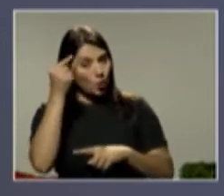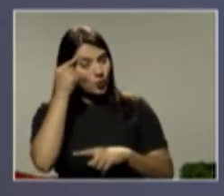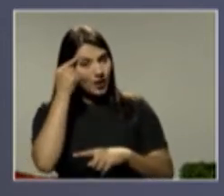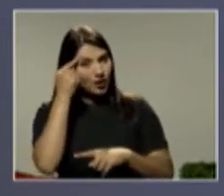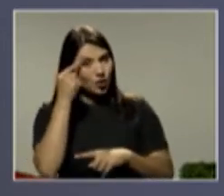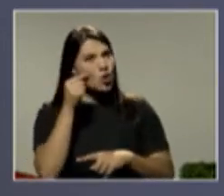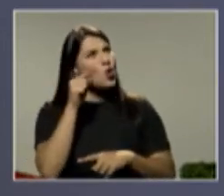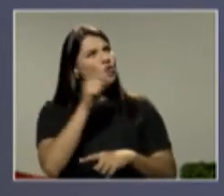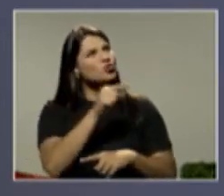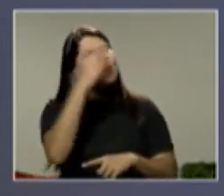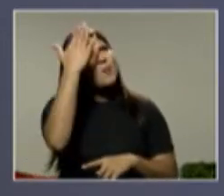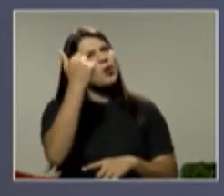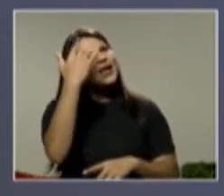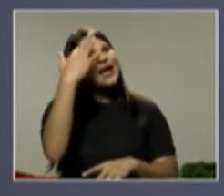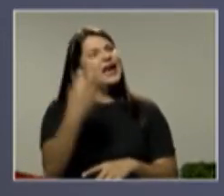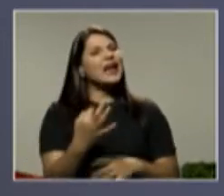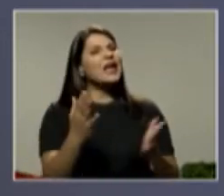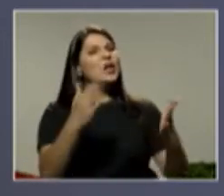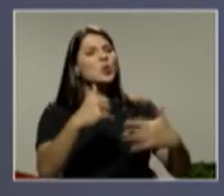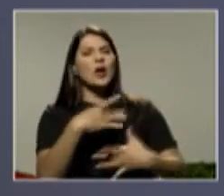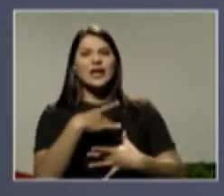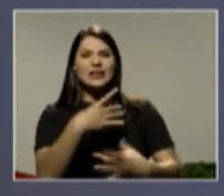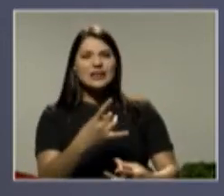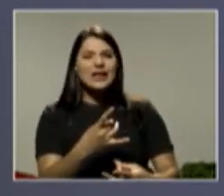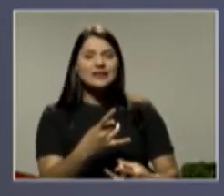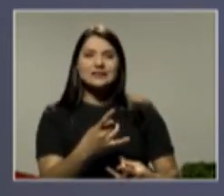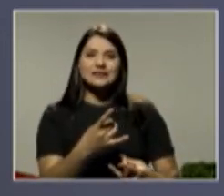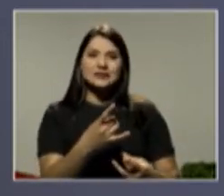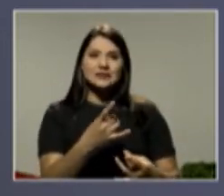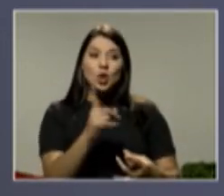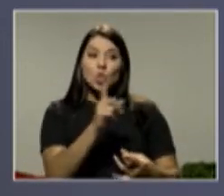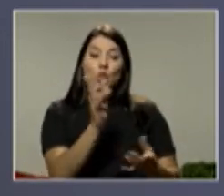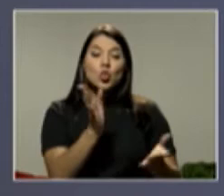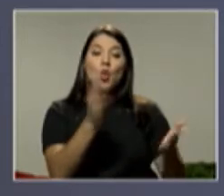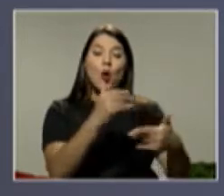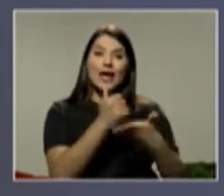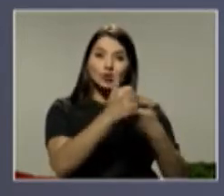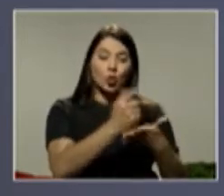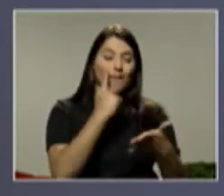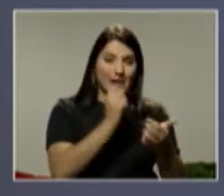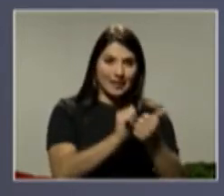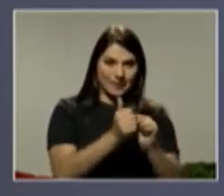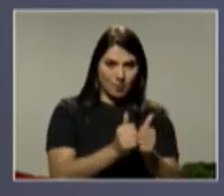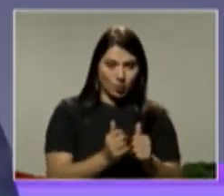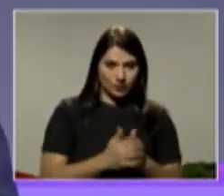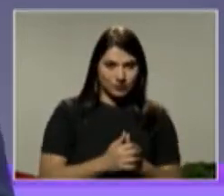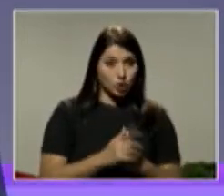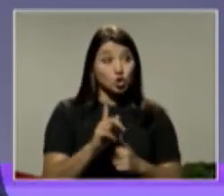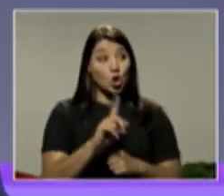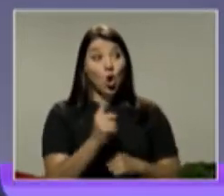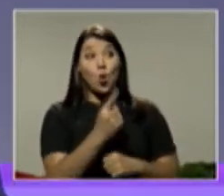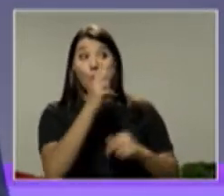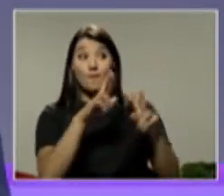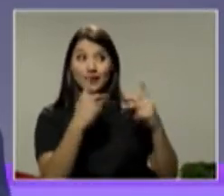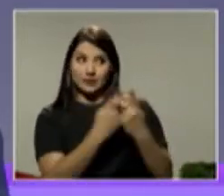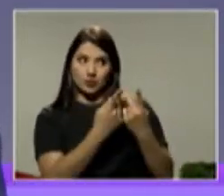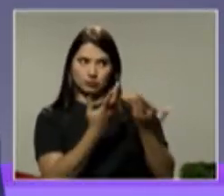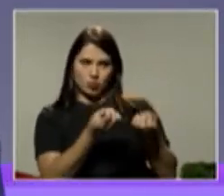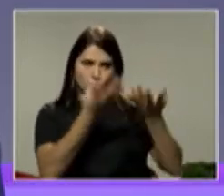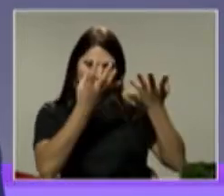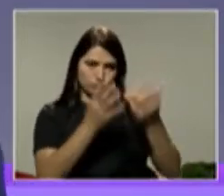ese desinterés, esa falta de convicción, no de un partido, de todos? Sí, bueno, eso ha